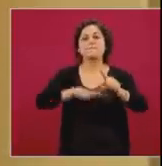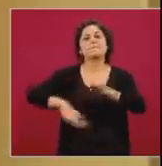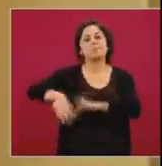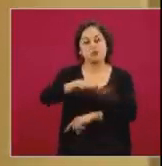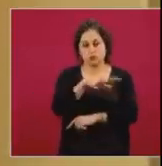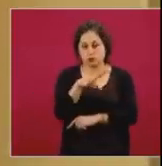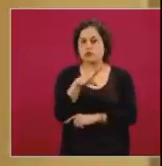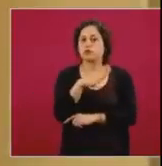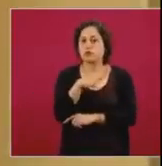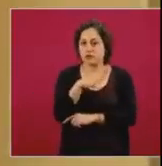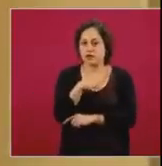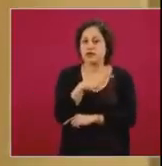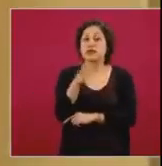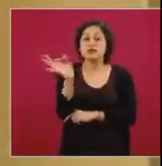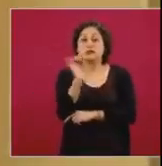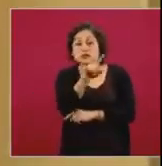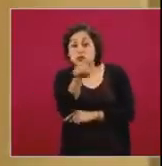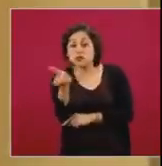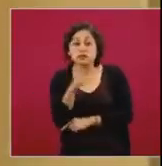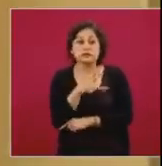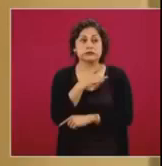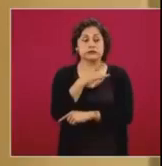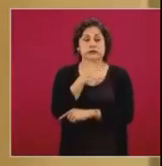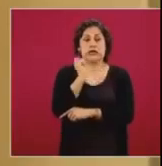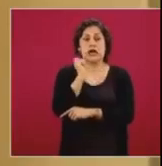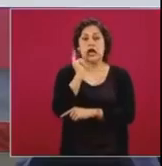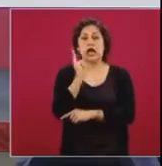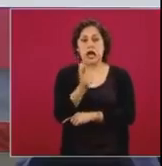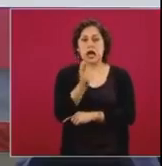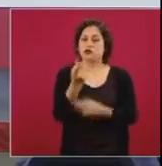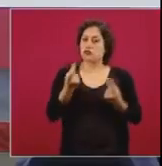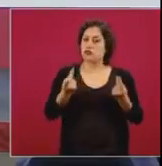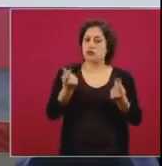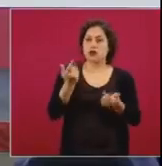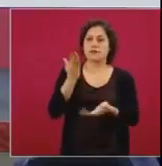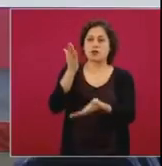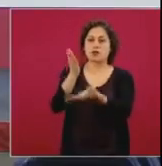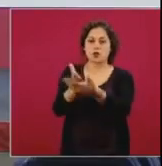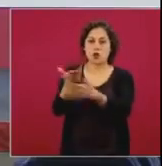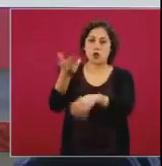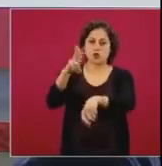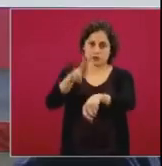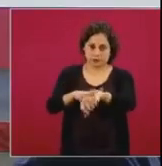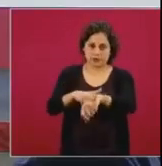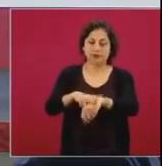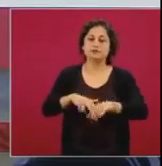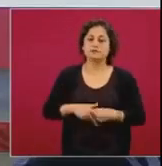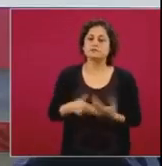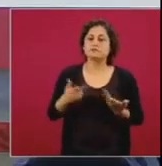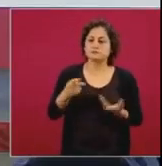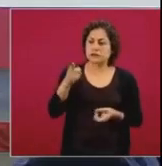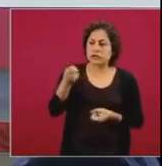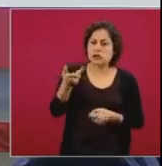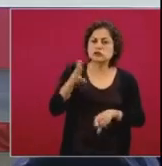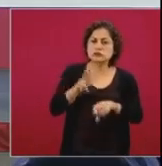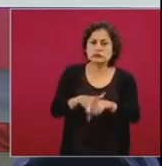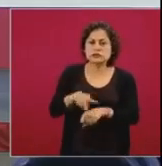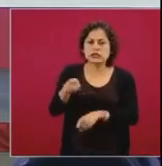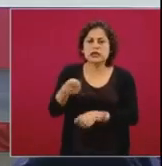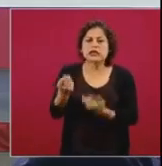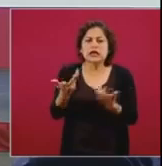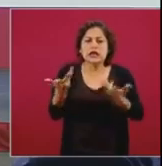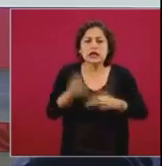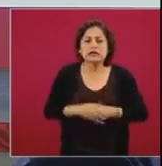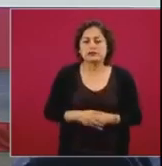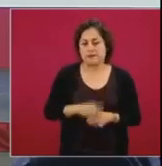signos o síntomas, podemos acudir a nuestra unidad de salud más cercana. ¿Qué es lo que nos van a hacer en la unidad de salud? Pues primeramente nos van a hacer